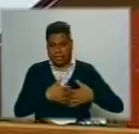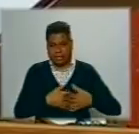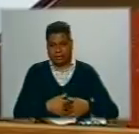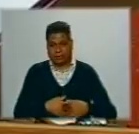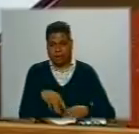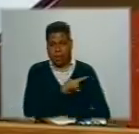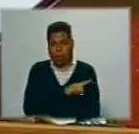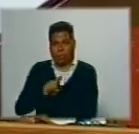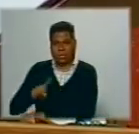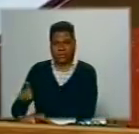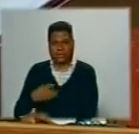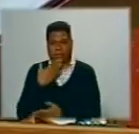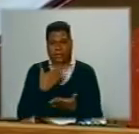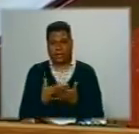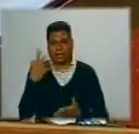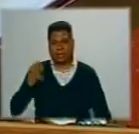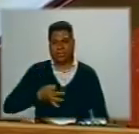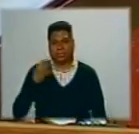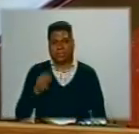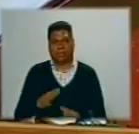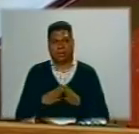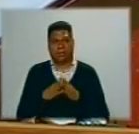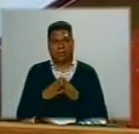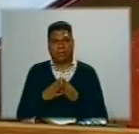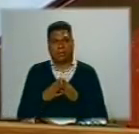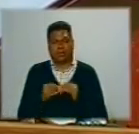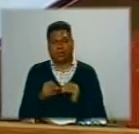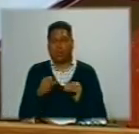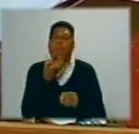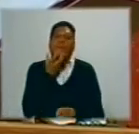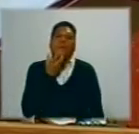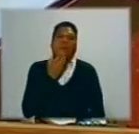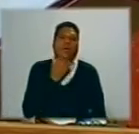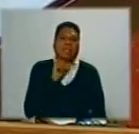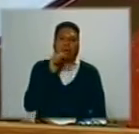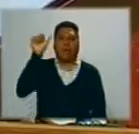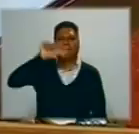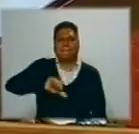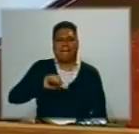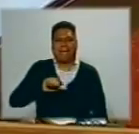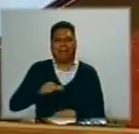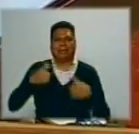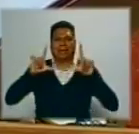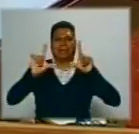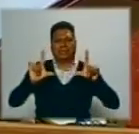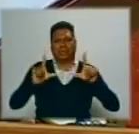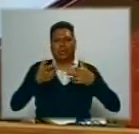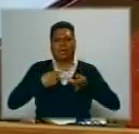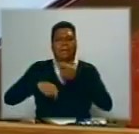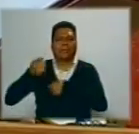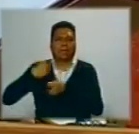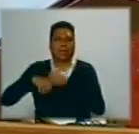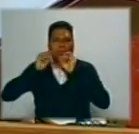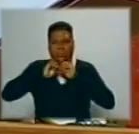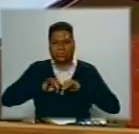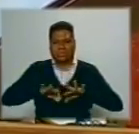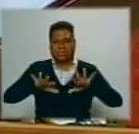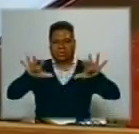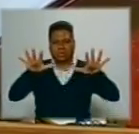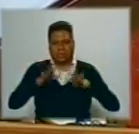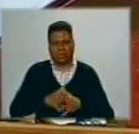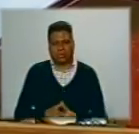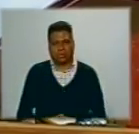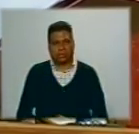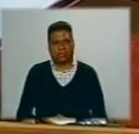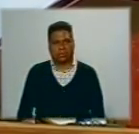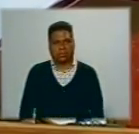será exigible siempre que por defecto del producto o por causa imputable al fabricante, importador, distribuidor o proveedor,